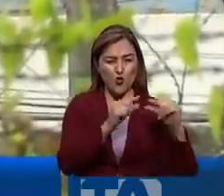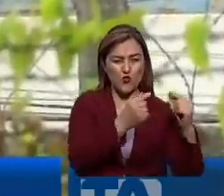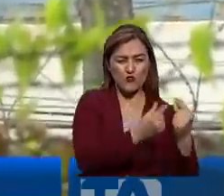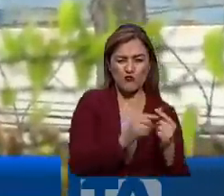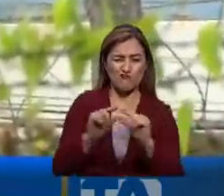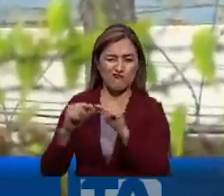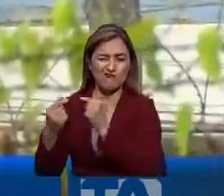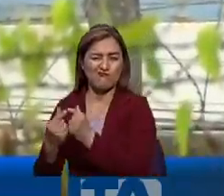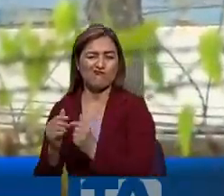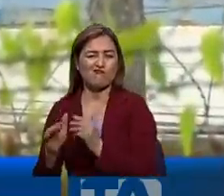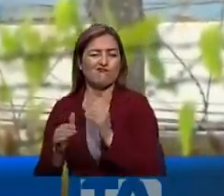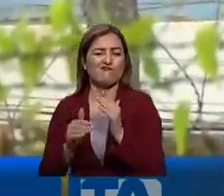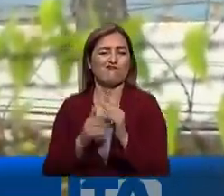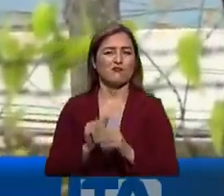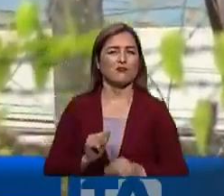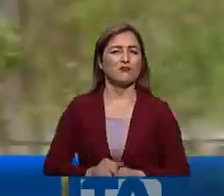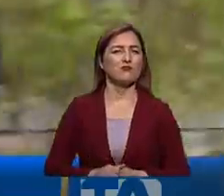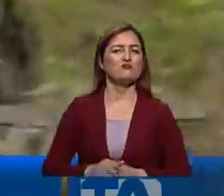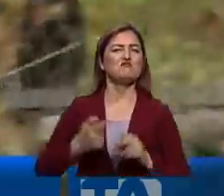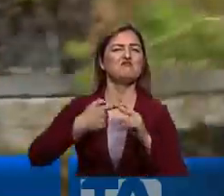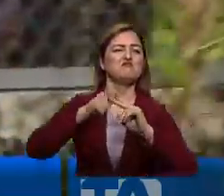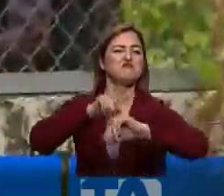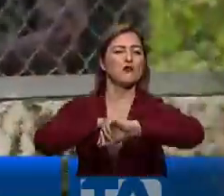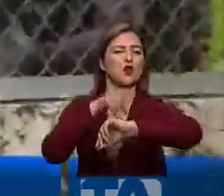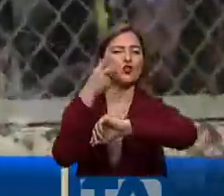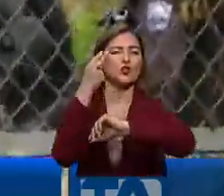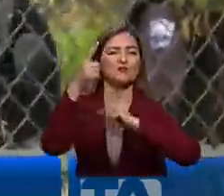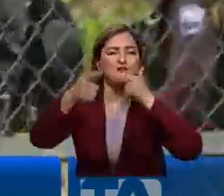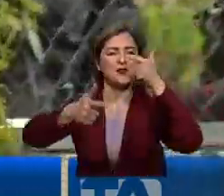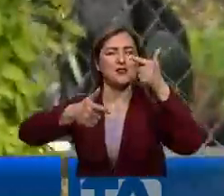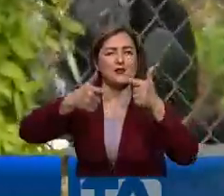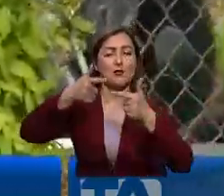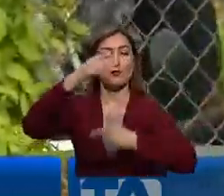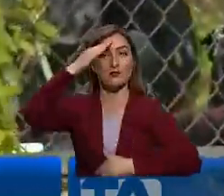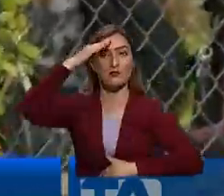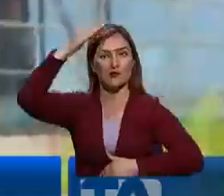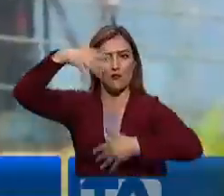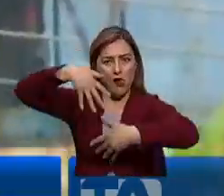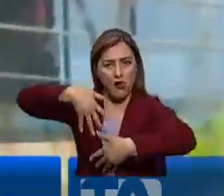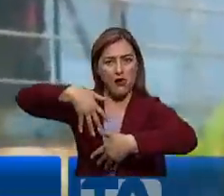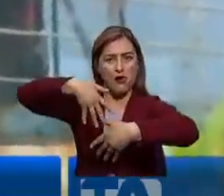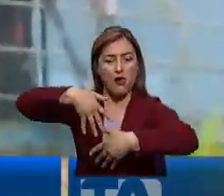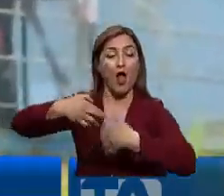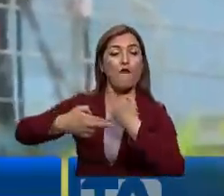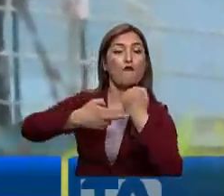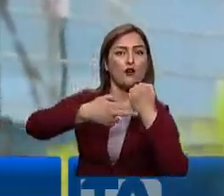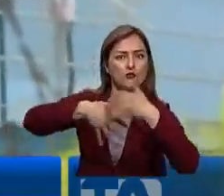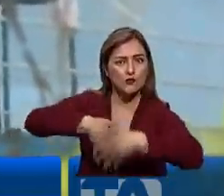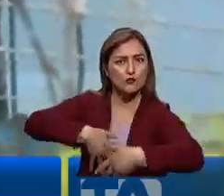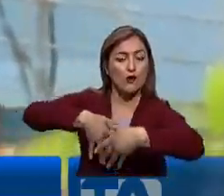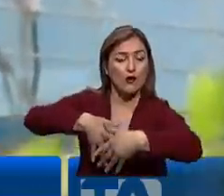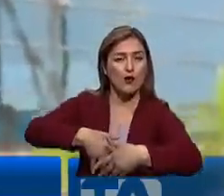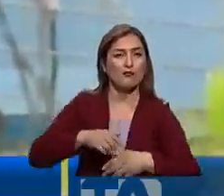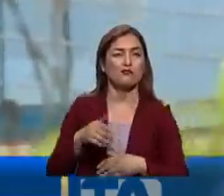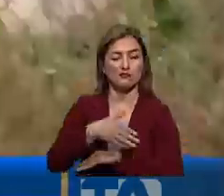los disparos empezaron pasado el mediodía. Mientras llegaban los refuerzos desde esta calle que conecta la cárcel regional con la penitenciaría, un grupo de